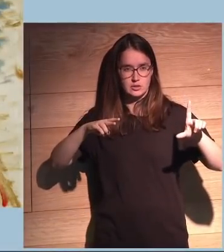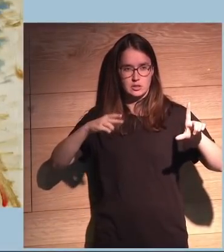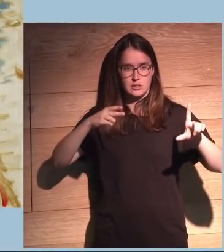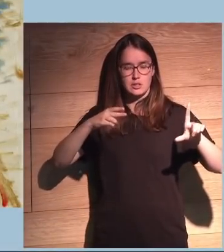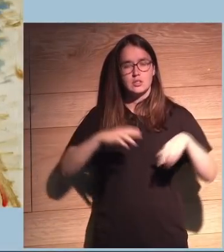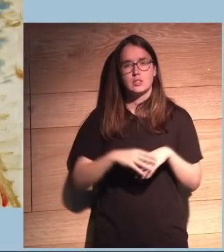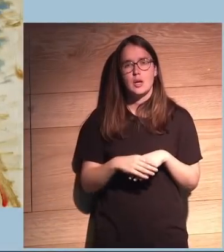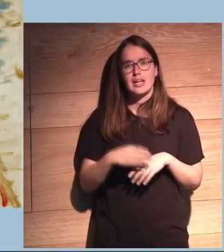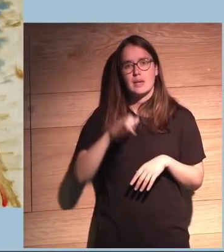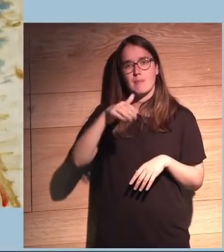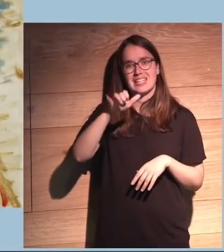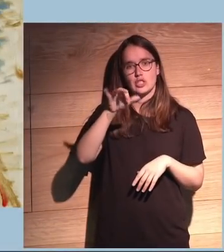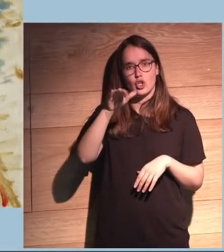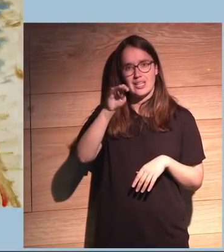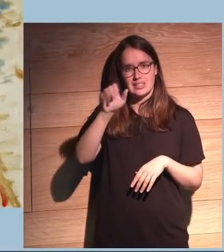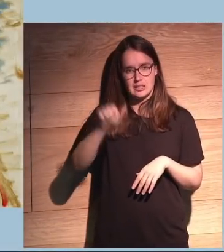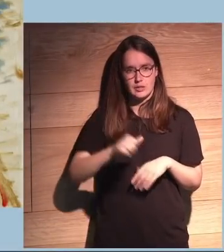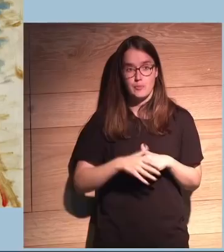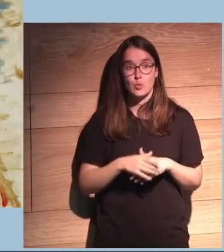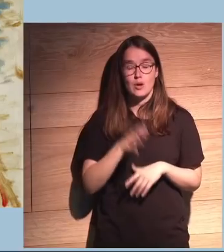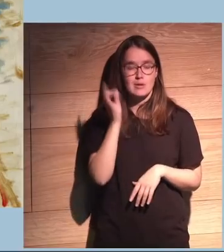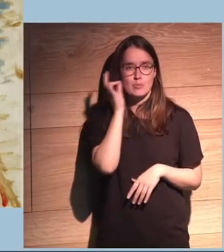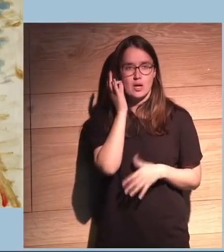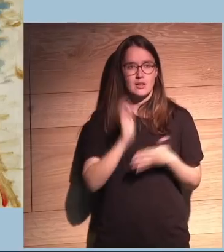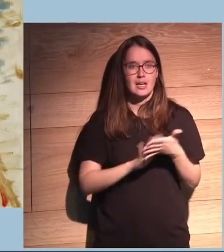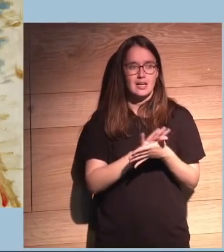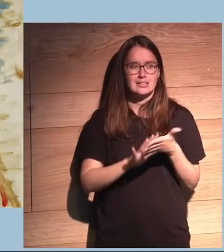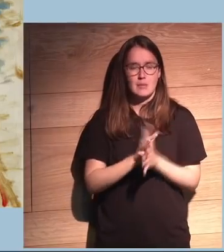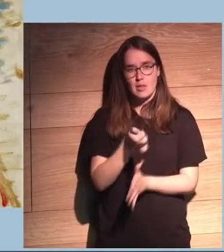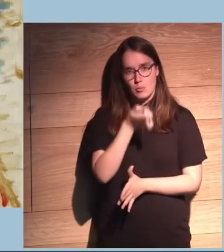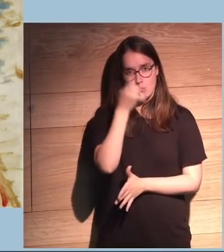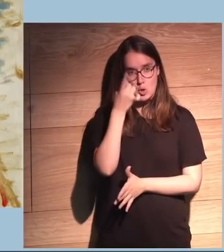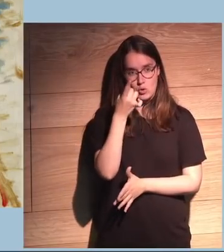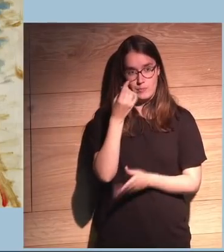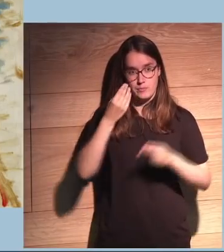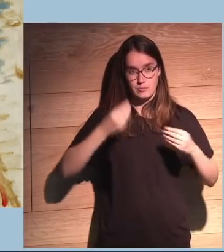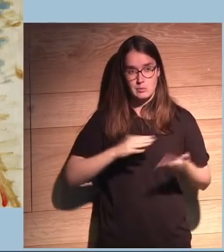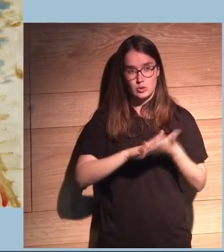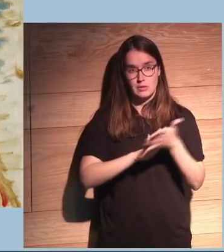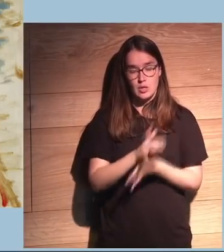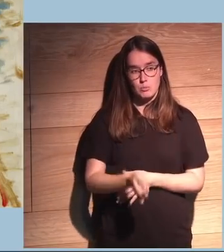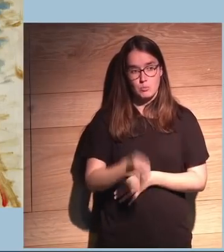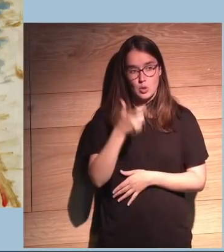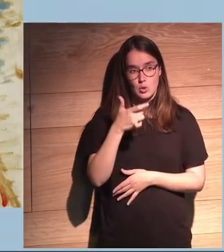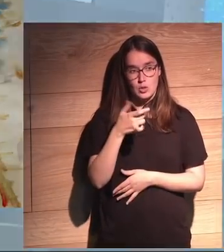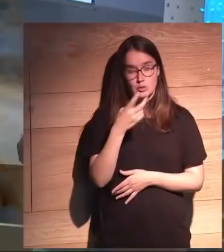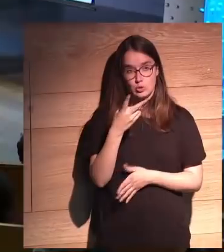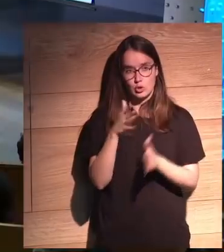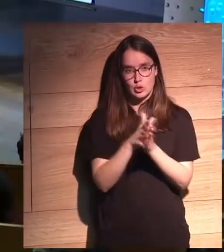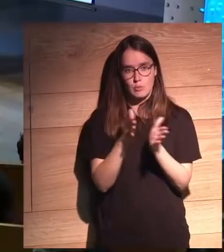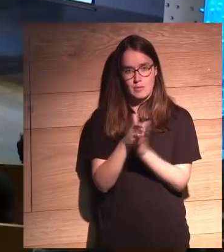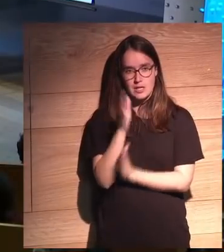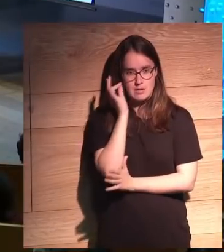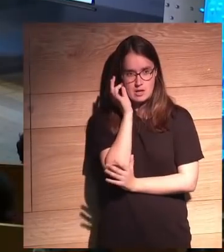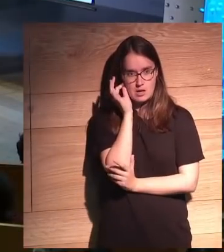Berthe Morisot, una mujer de la que se ha hablado muy poco, igual que se ha hablado muy poco de sus 2